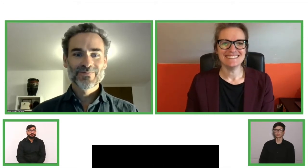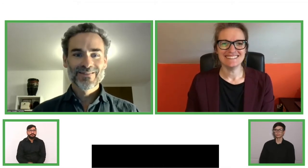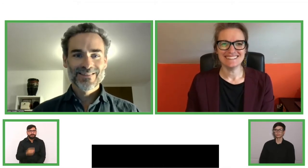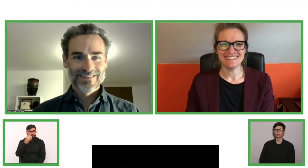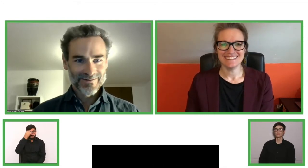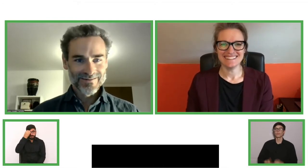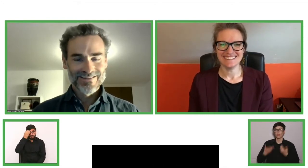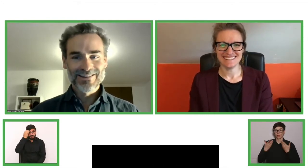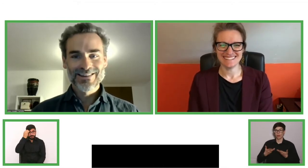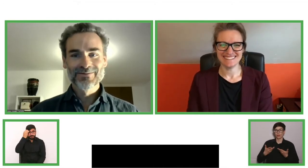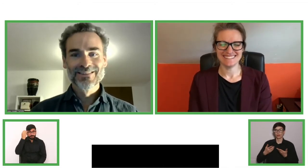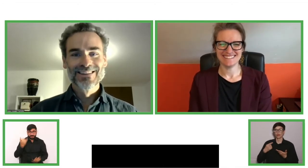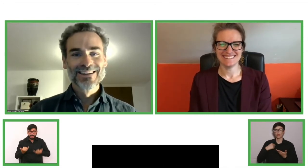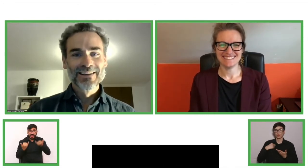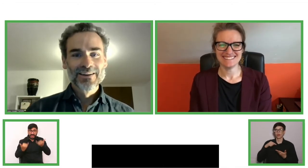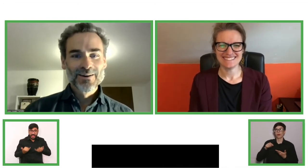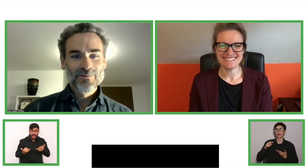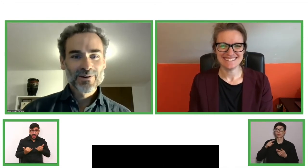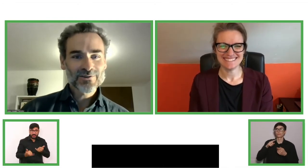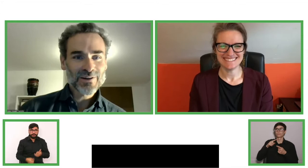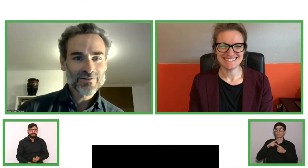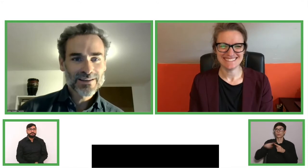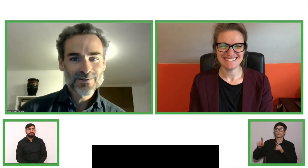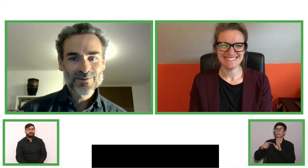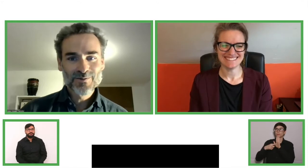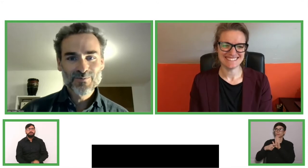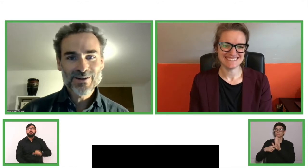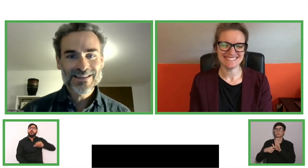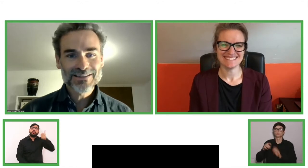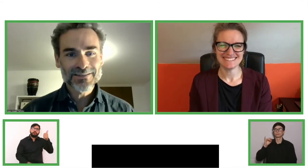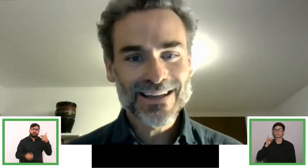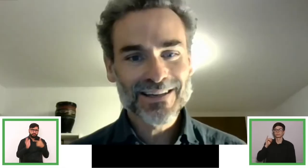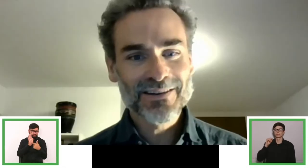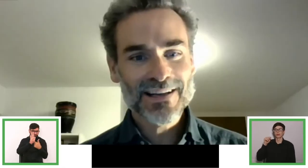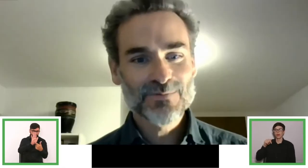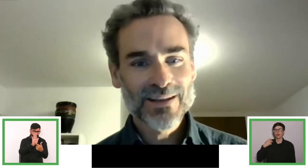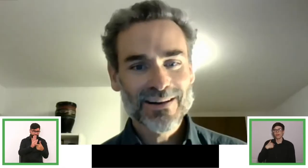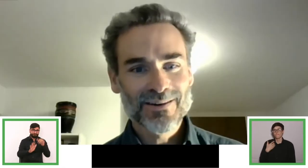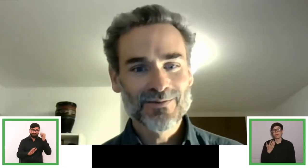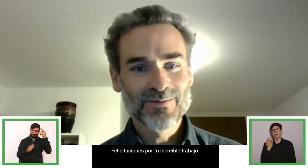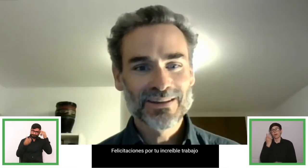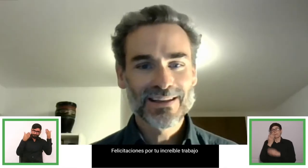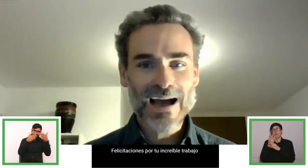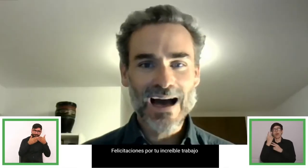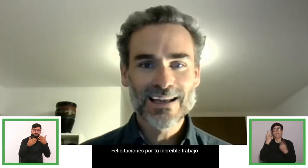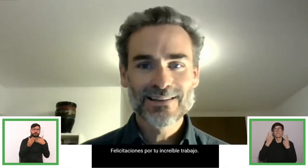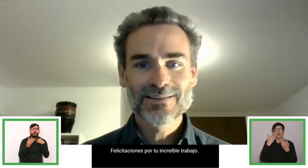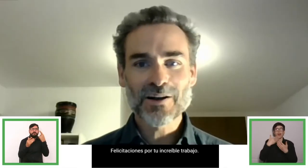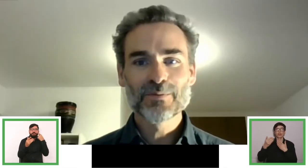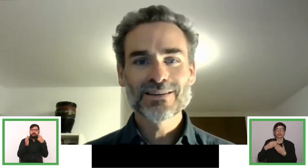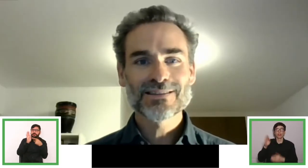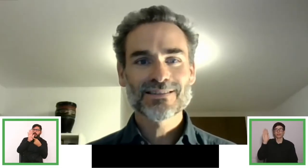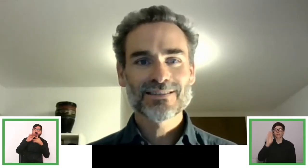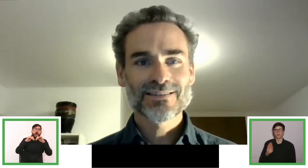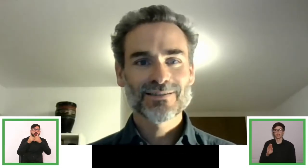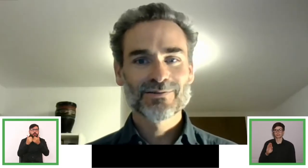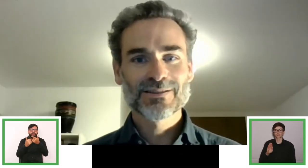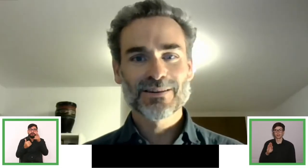ahora vamos. Gracias, Lake. Ahora vamos a viajar a Brasil. Y nuestro